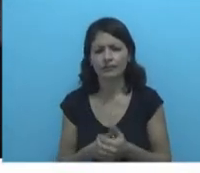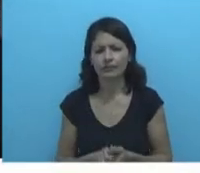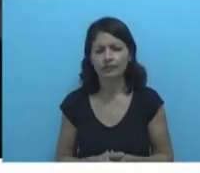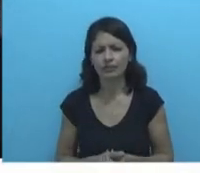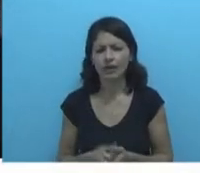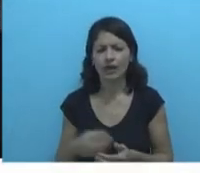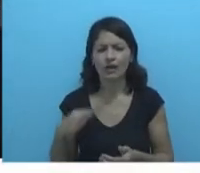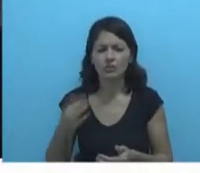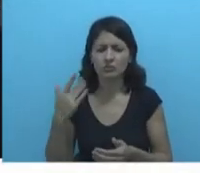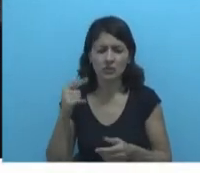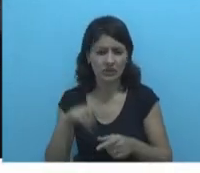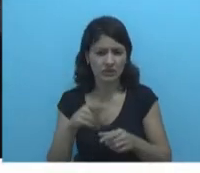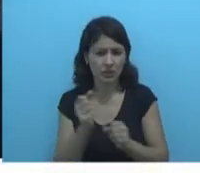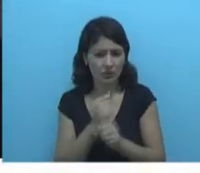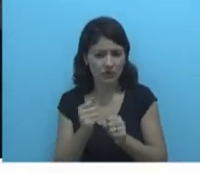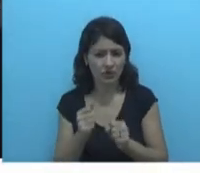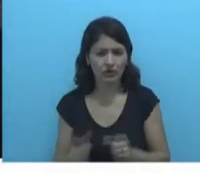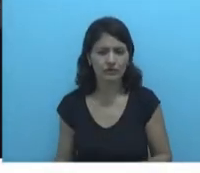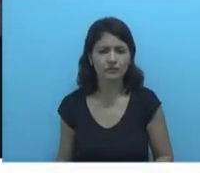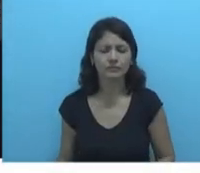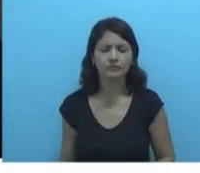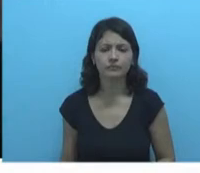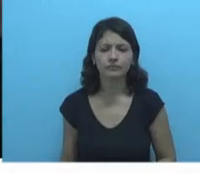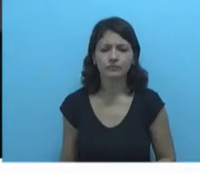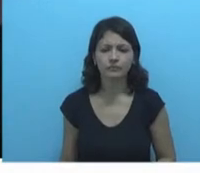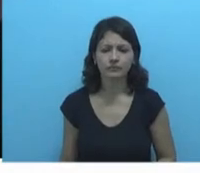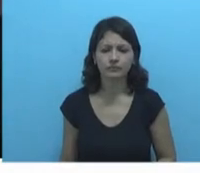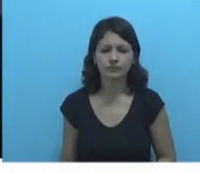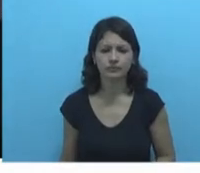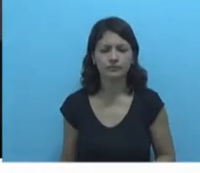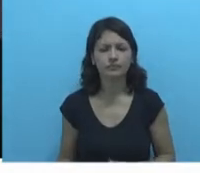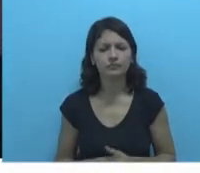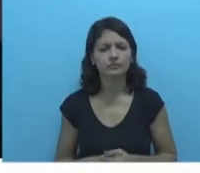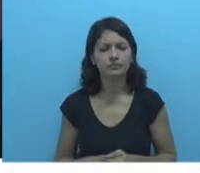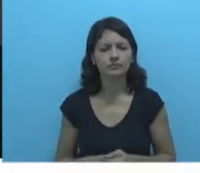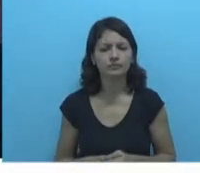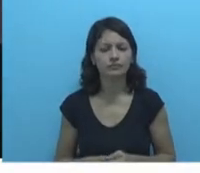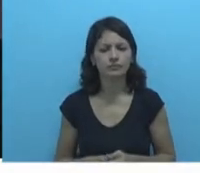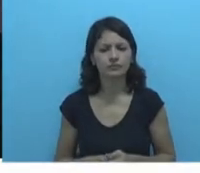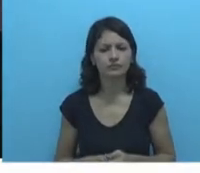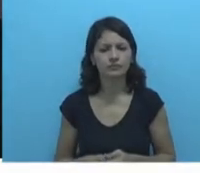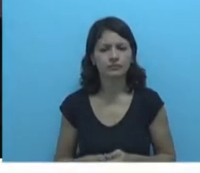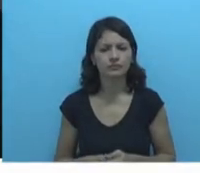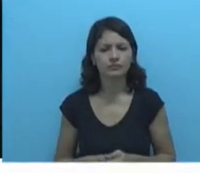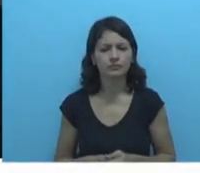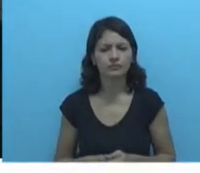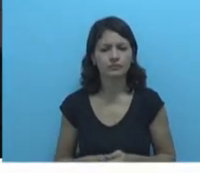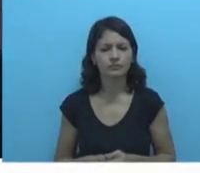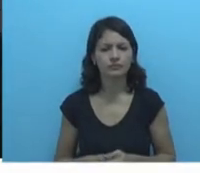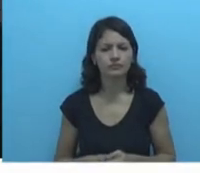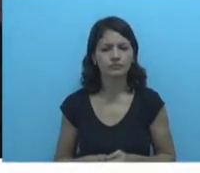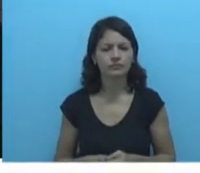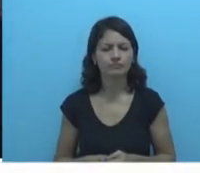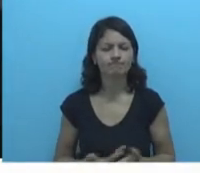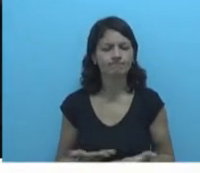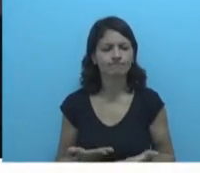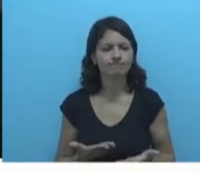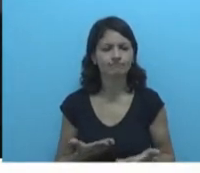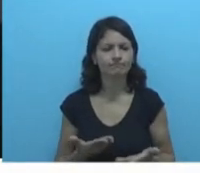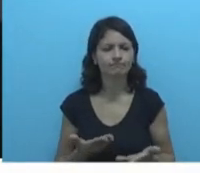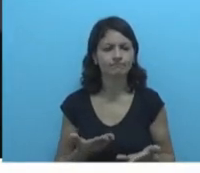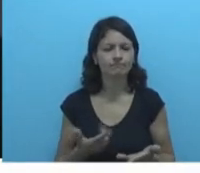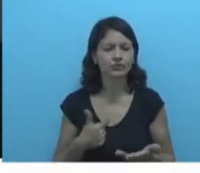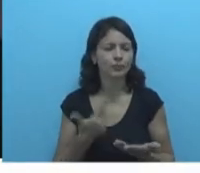año pasado esto, que fue, como dije, el 13 de agosto, yo no dije una palabra, en el pensamiento de que ante